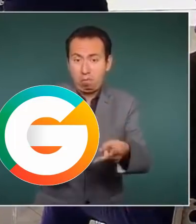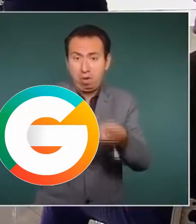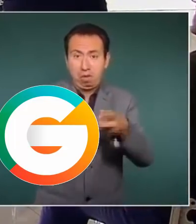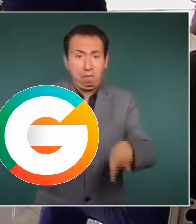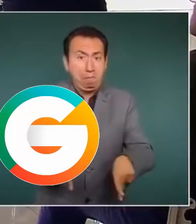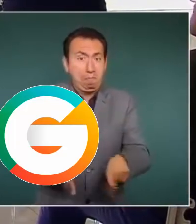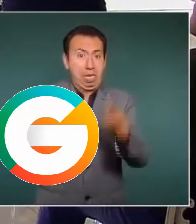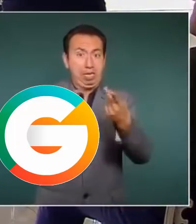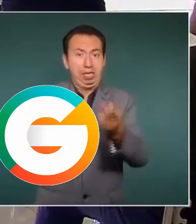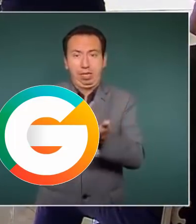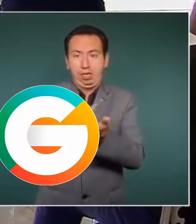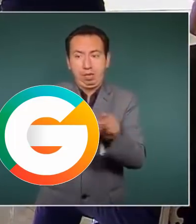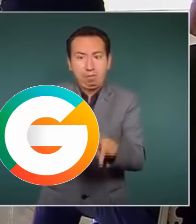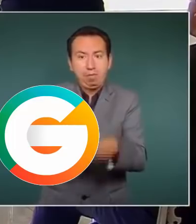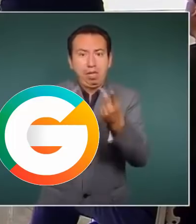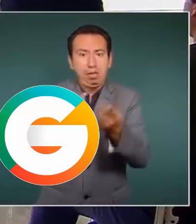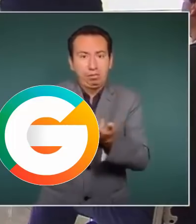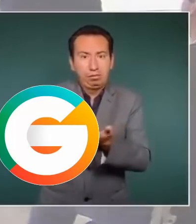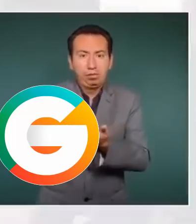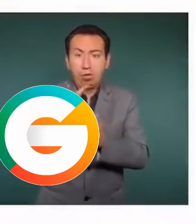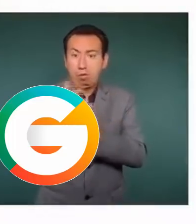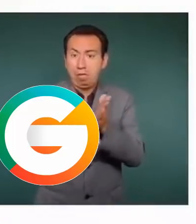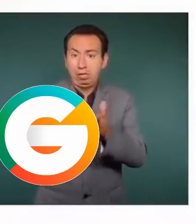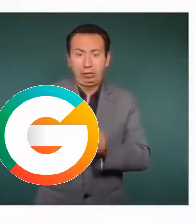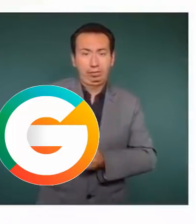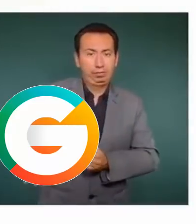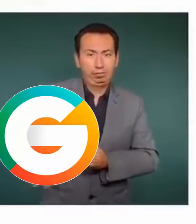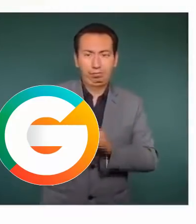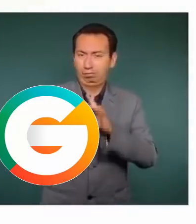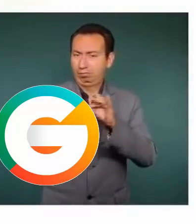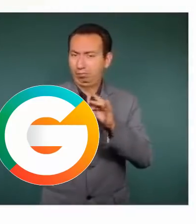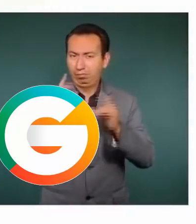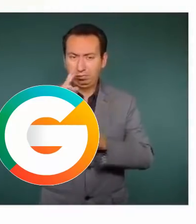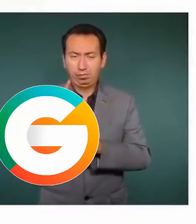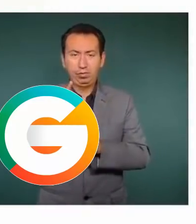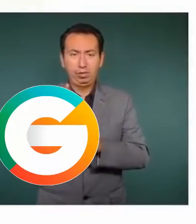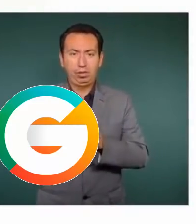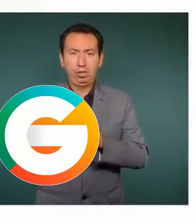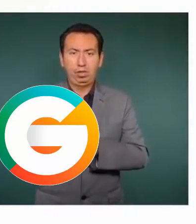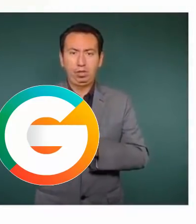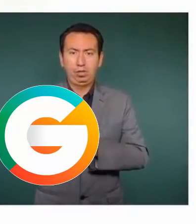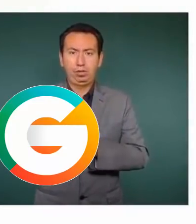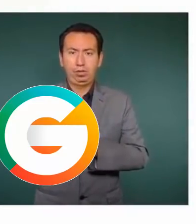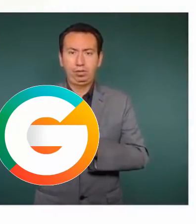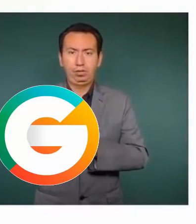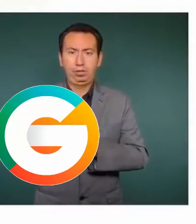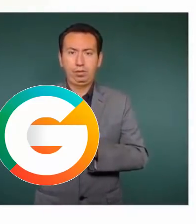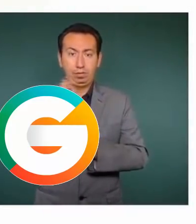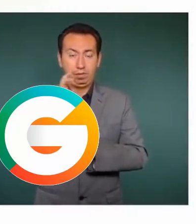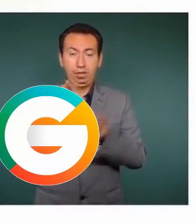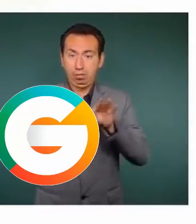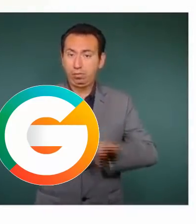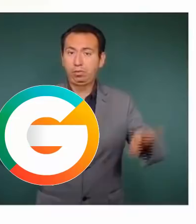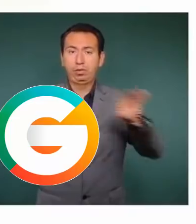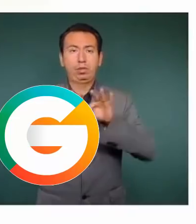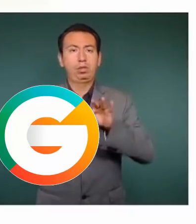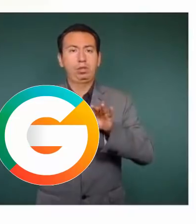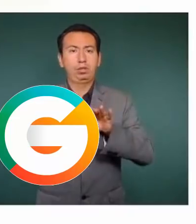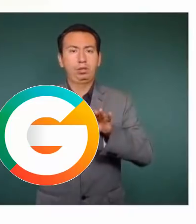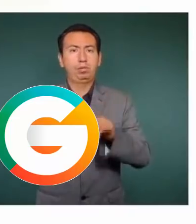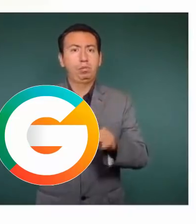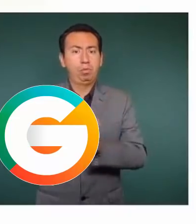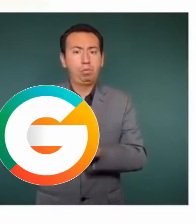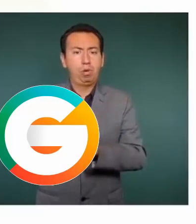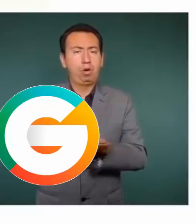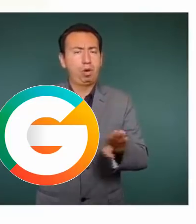la tendencia. Aquí los últimos dos meses está la reducción, una reducción importante que es el resultado del